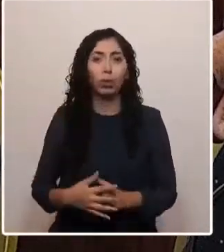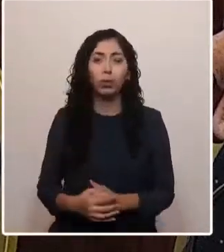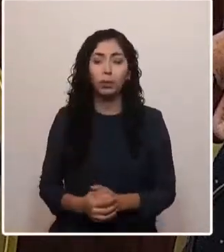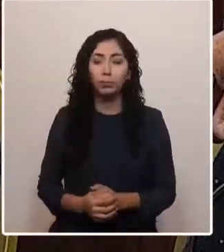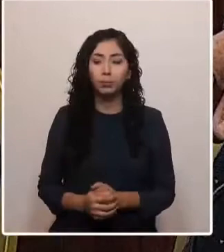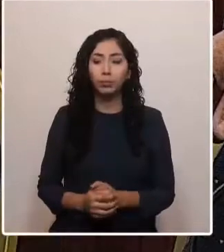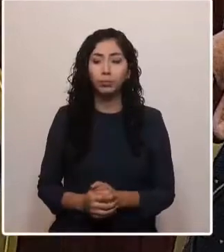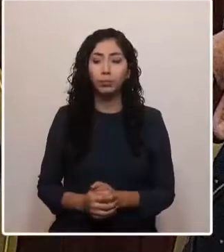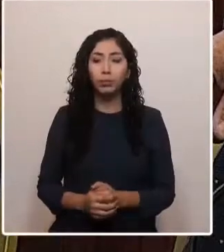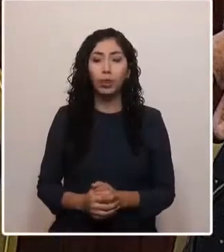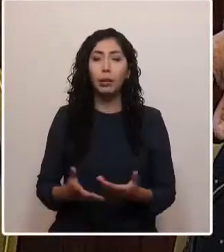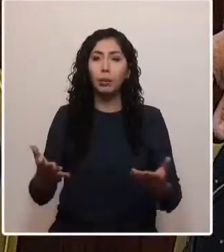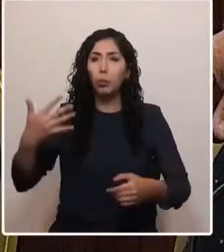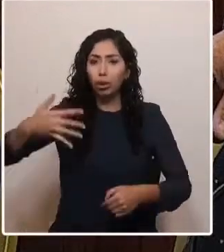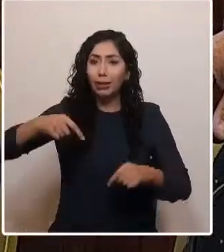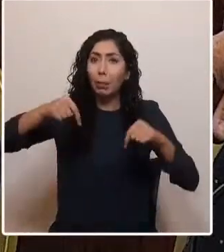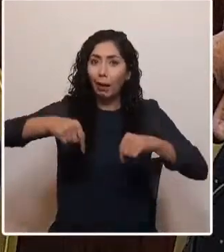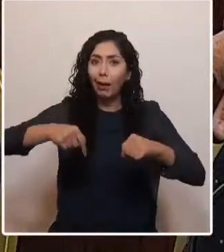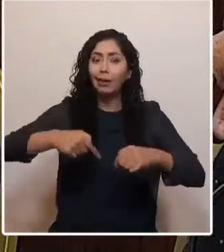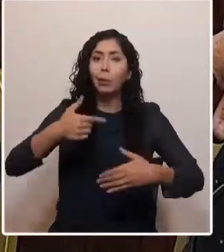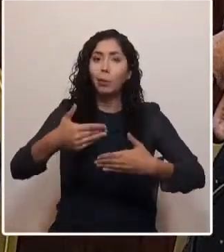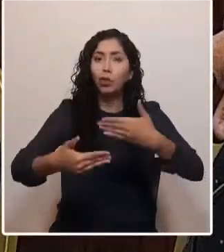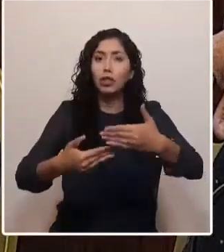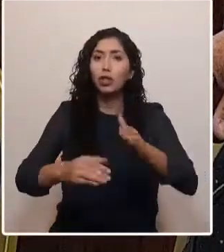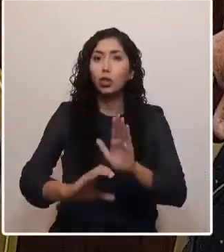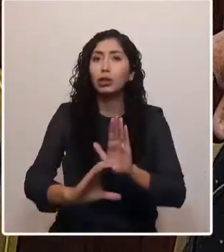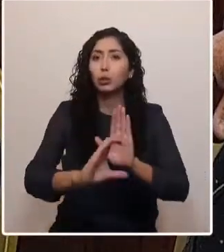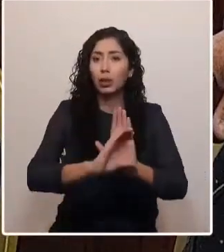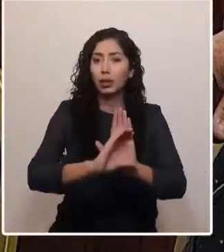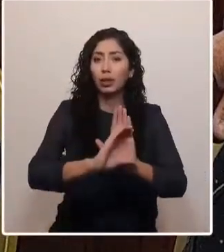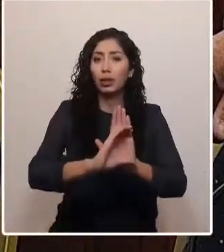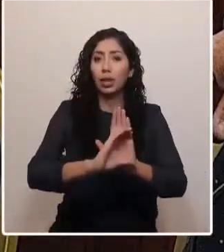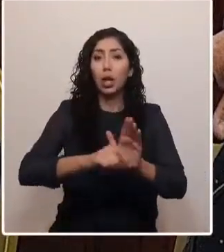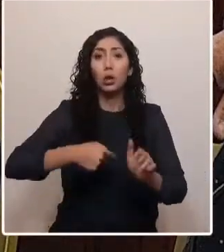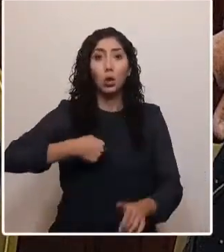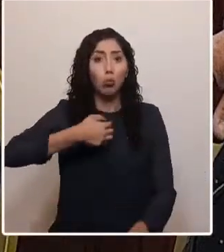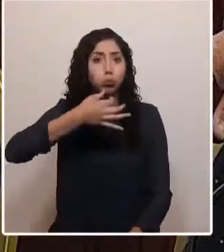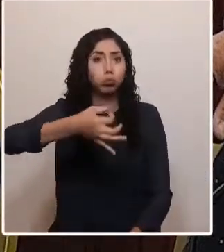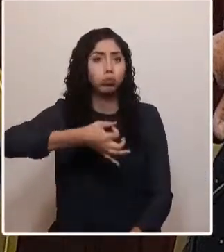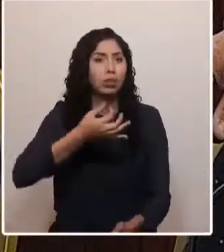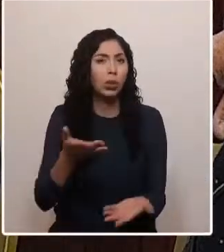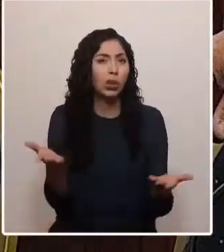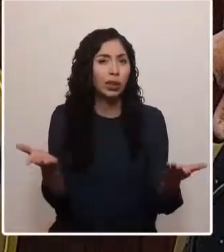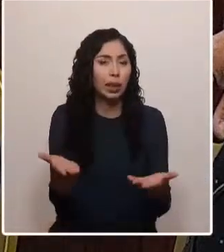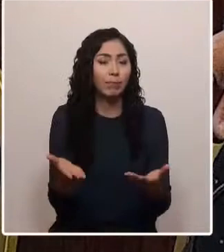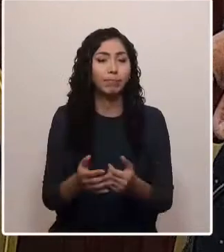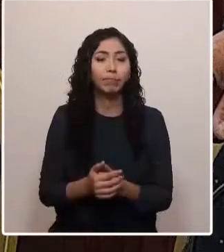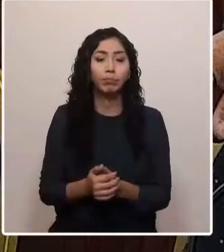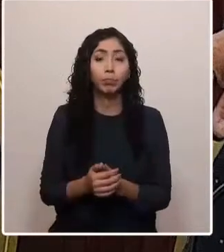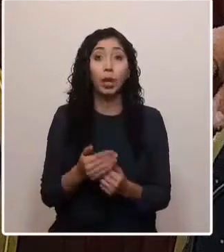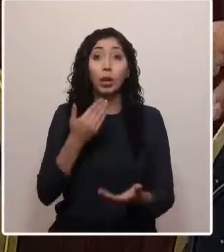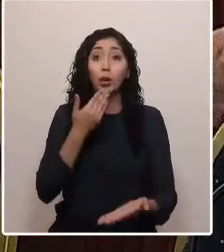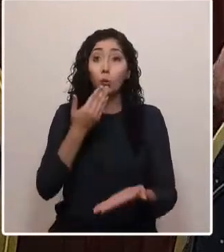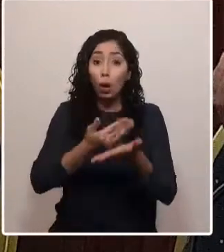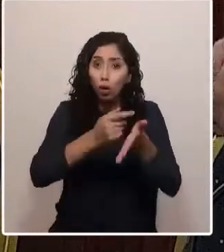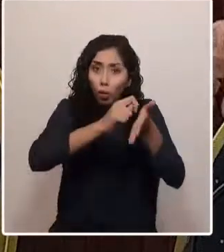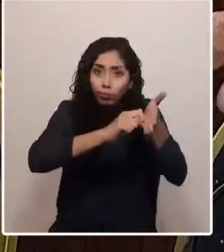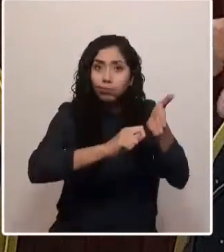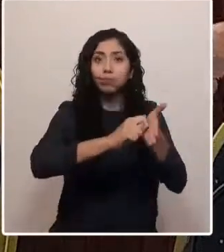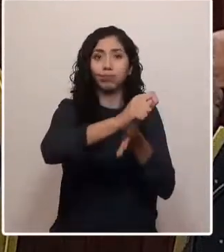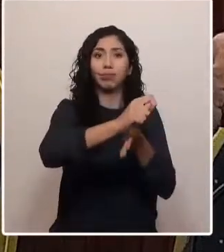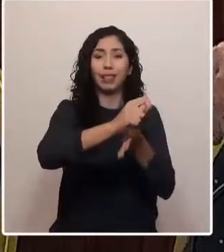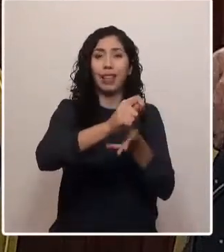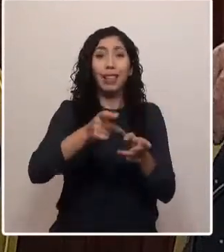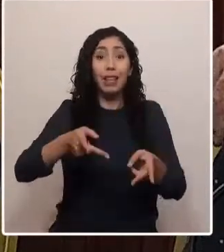para este proceso constituyente. En particular, señalo que cuando se reconocen los derechos de los pueblos indígenas hay